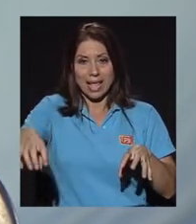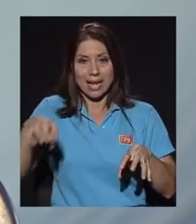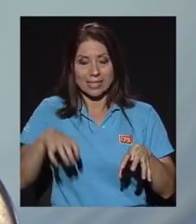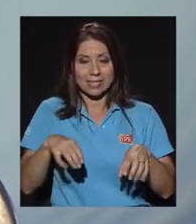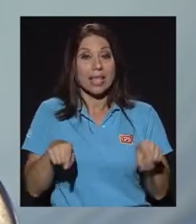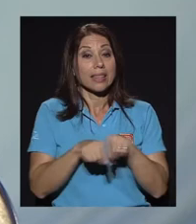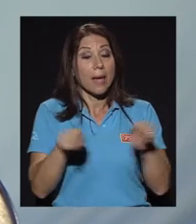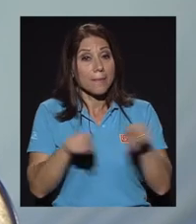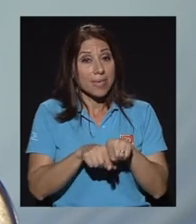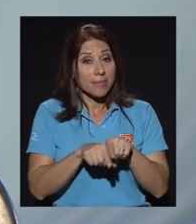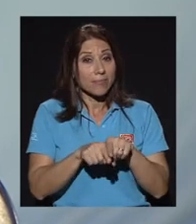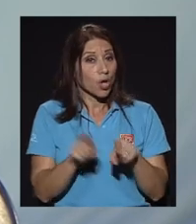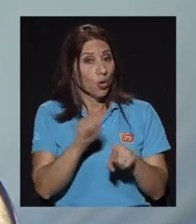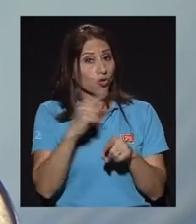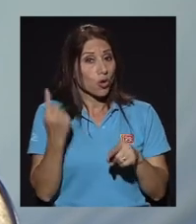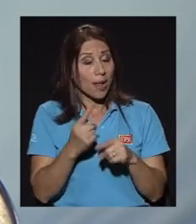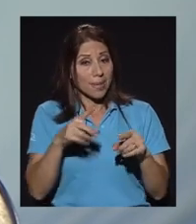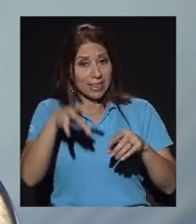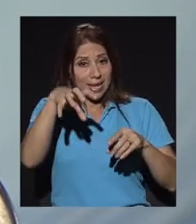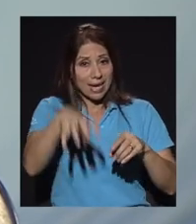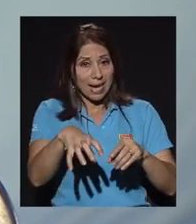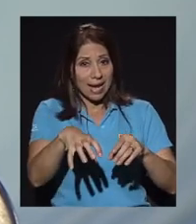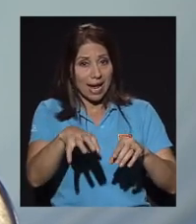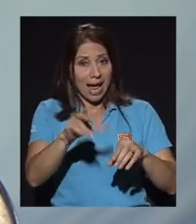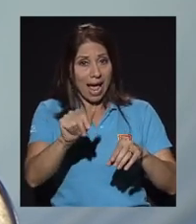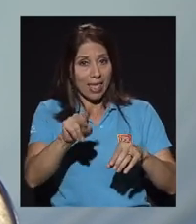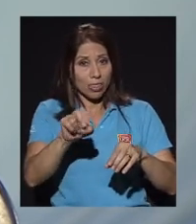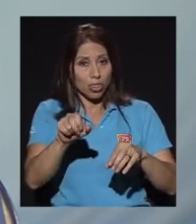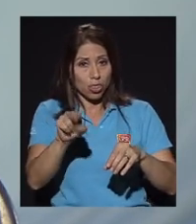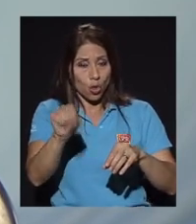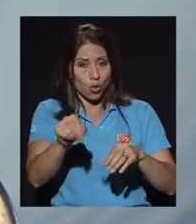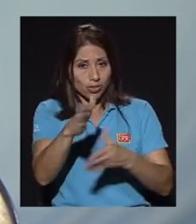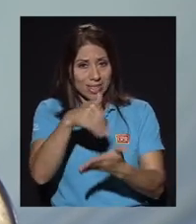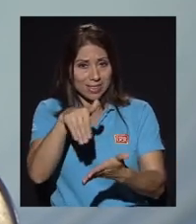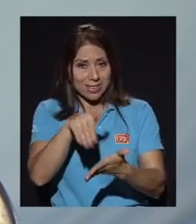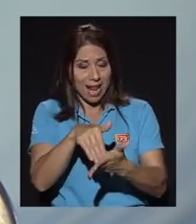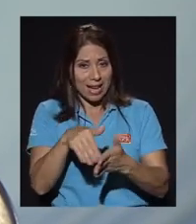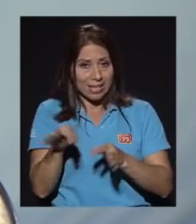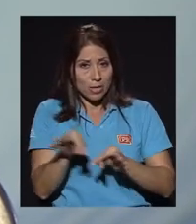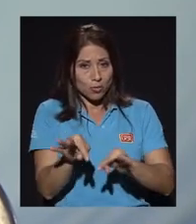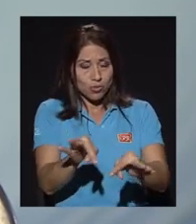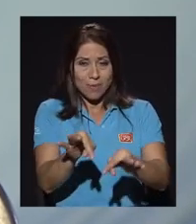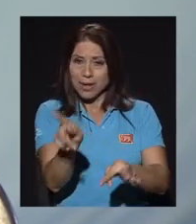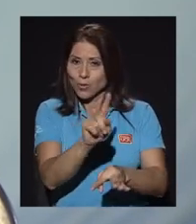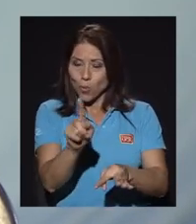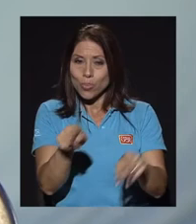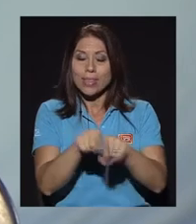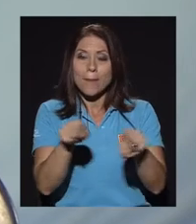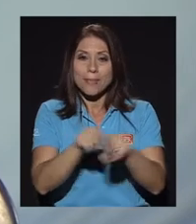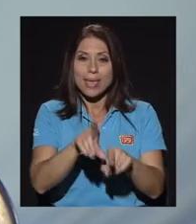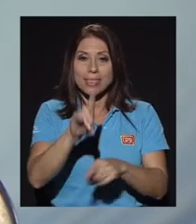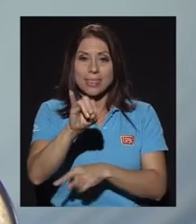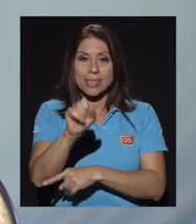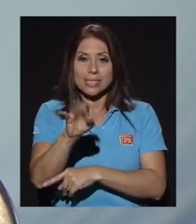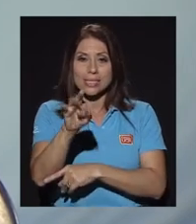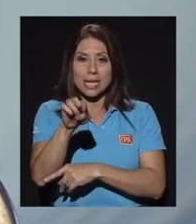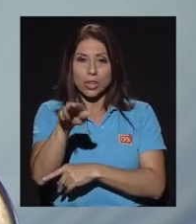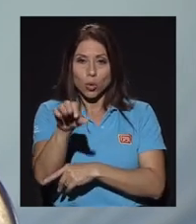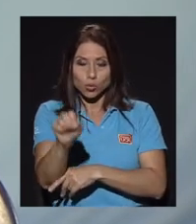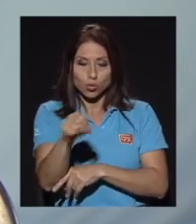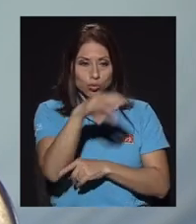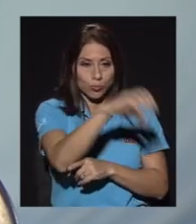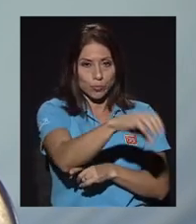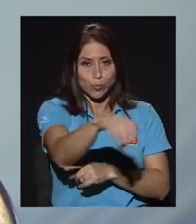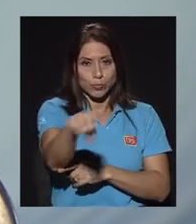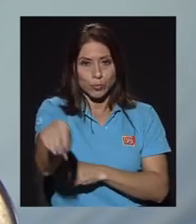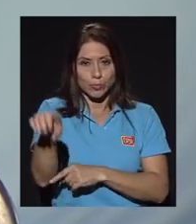a nivel distrital, no solo una rendición de cuentas desde el Cantón Central, también la instauración